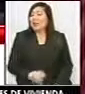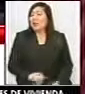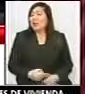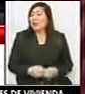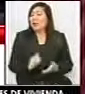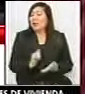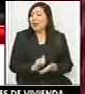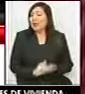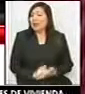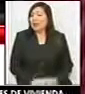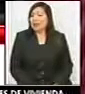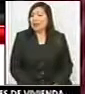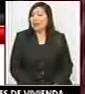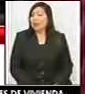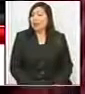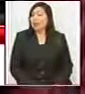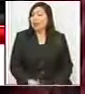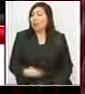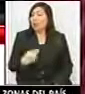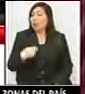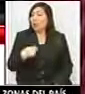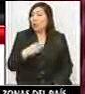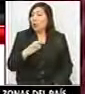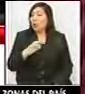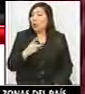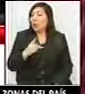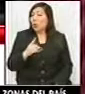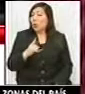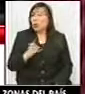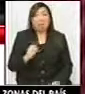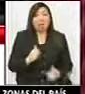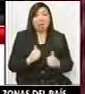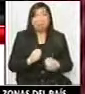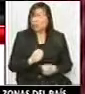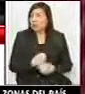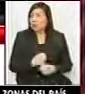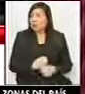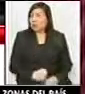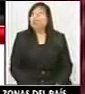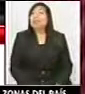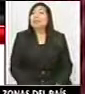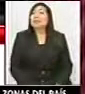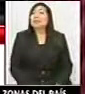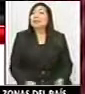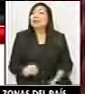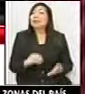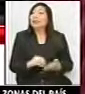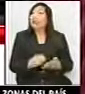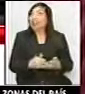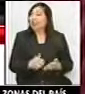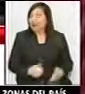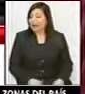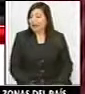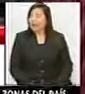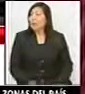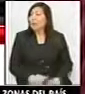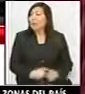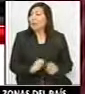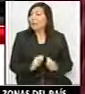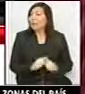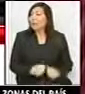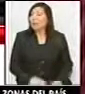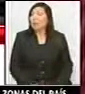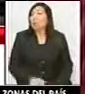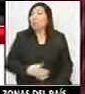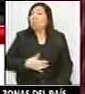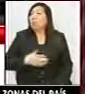tanto, el doctor Curi en su momento tuvo una, me parece una magnífica idea, que fue apoyar los penales. ¿Apoyar en qué? En